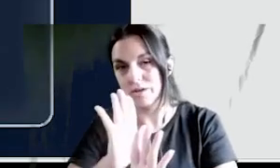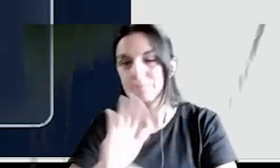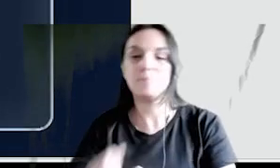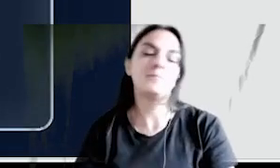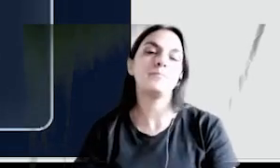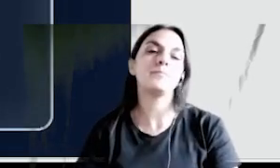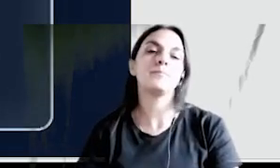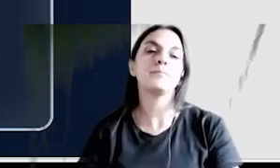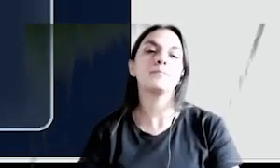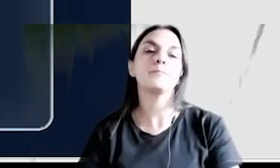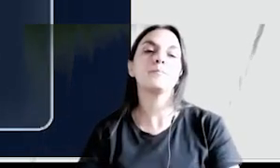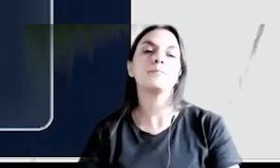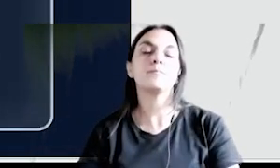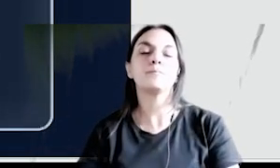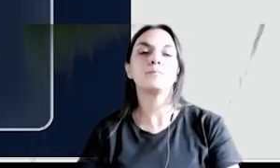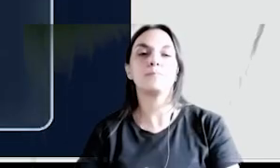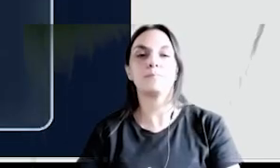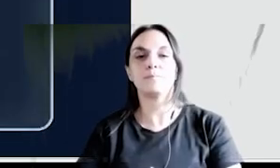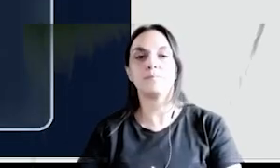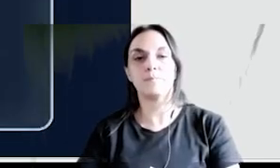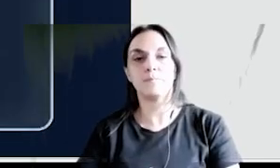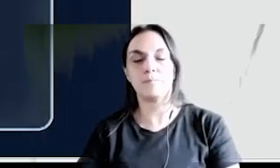familia.